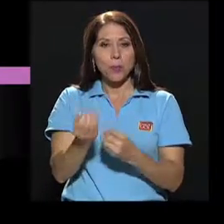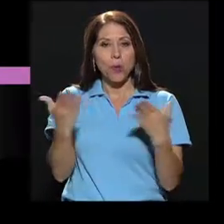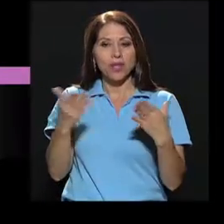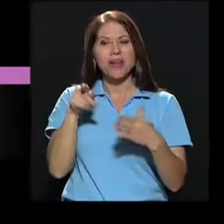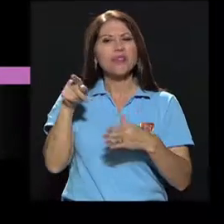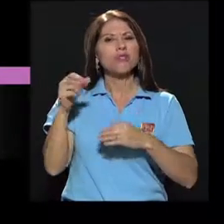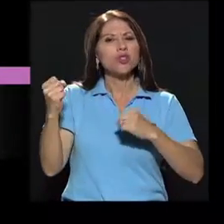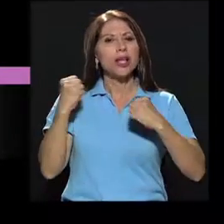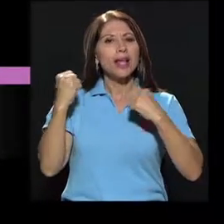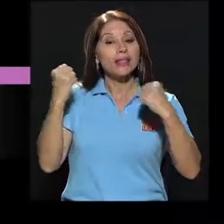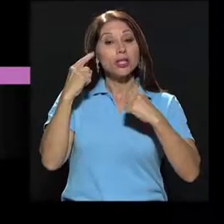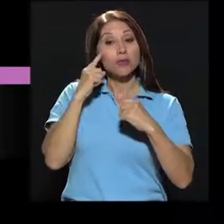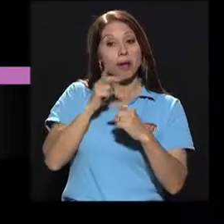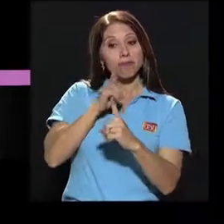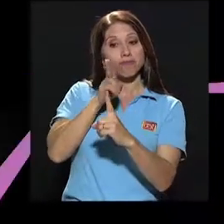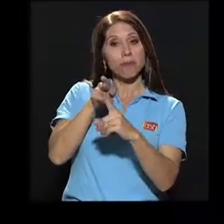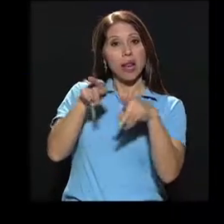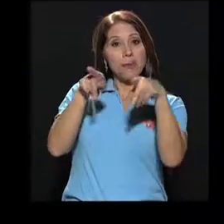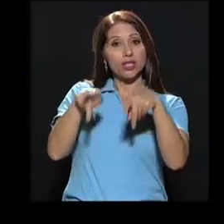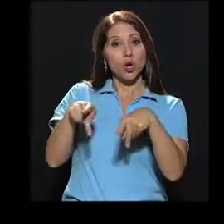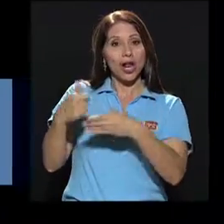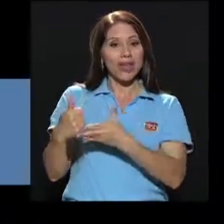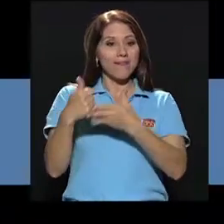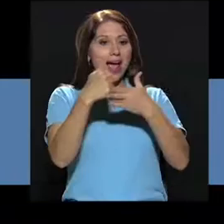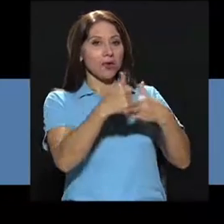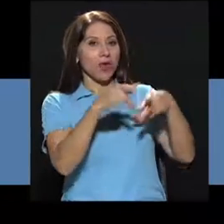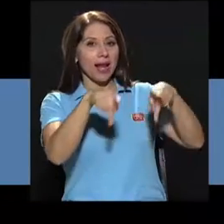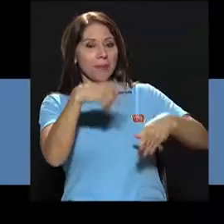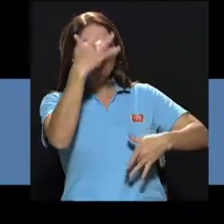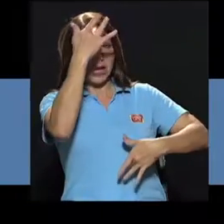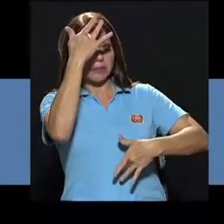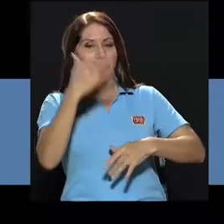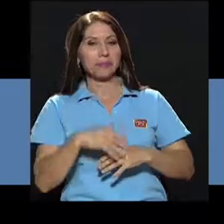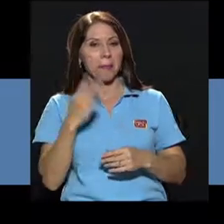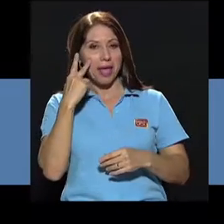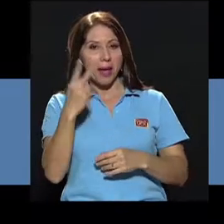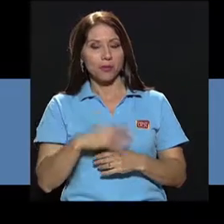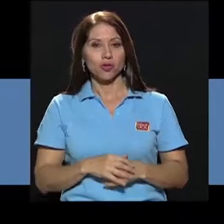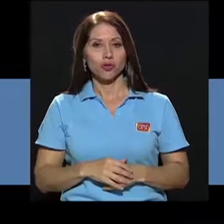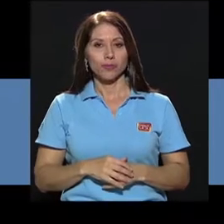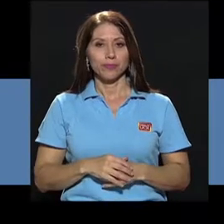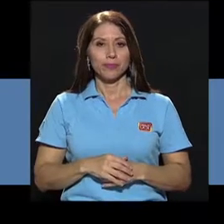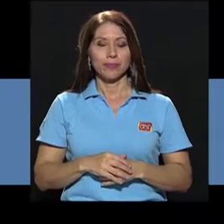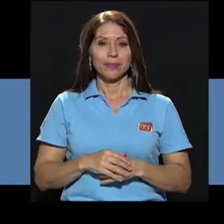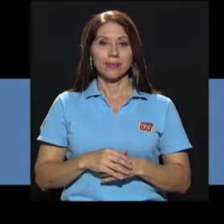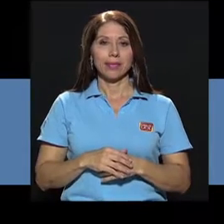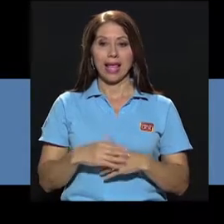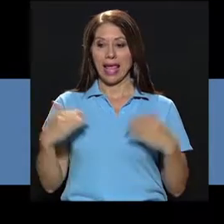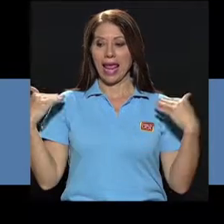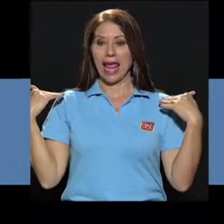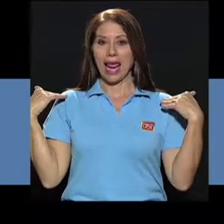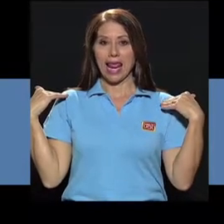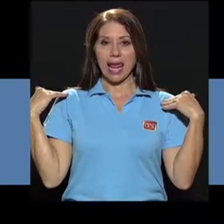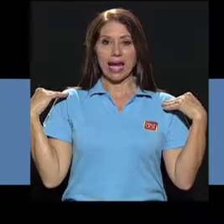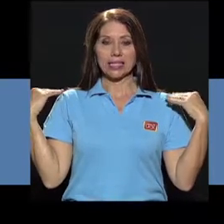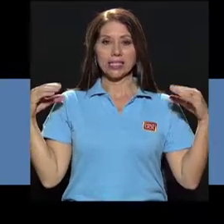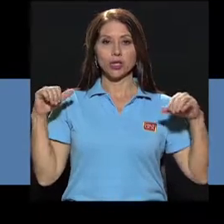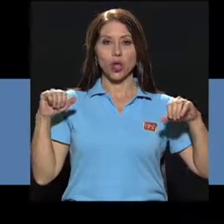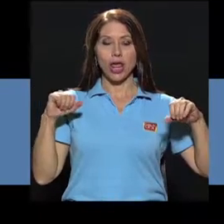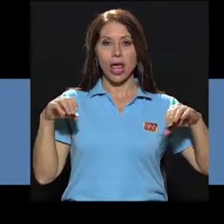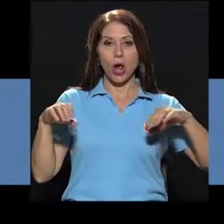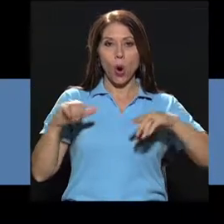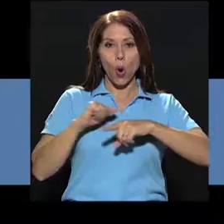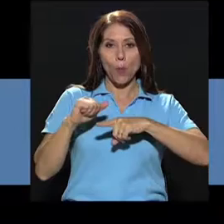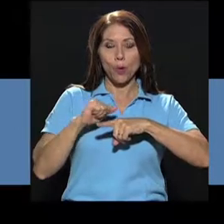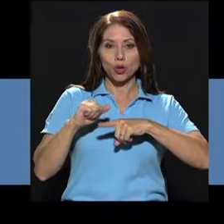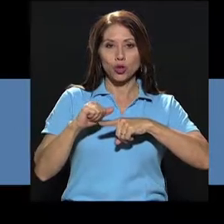dirigidos principalmente a la persona que va a ayudar al paciente. Veamos. Ejercicio de hombros. Para iniciar, la